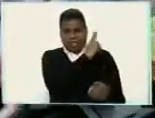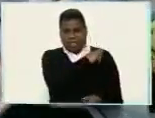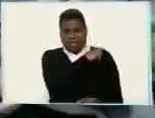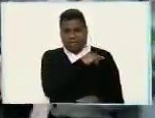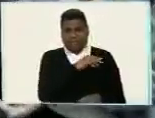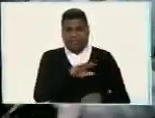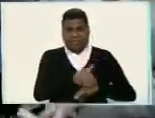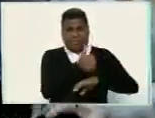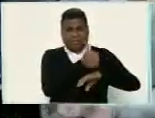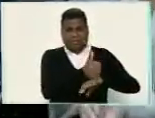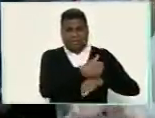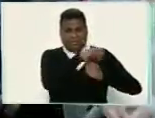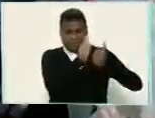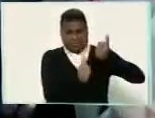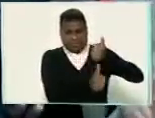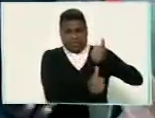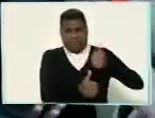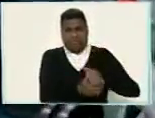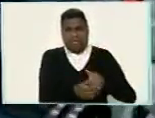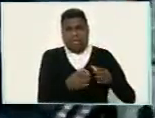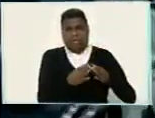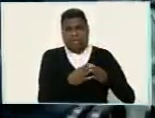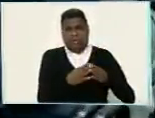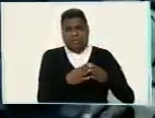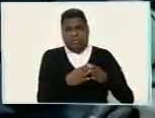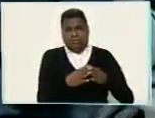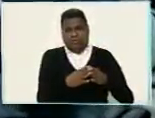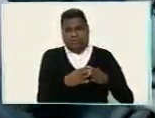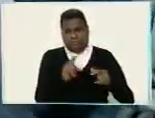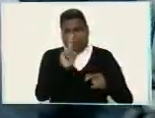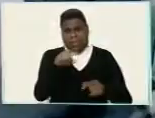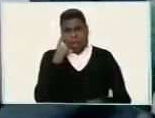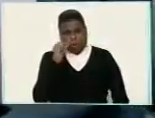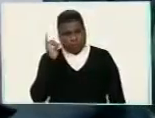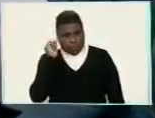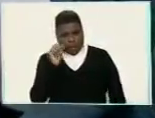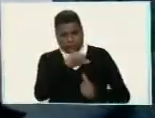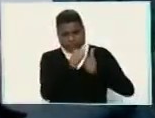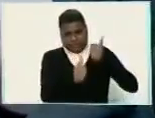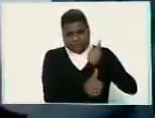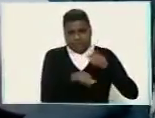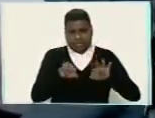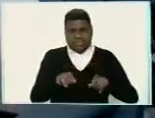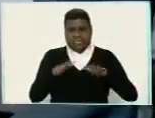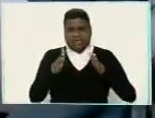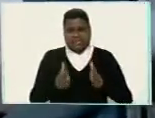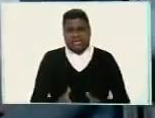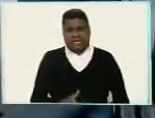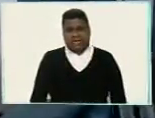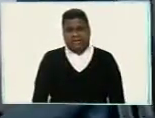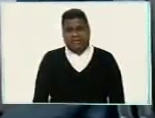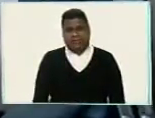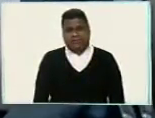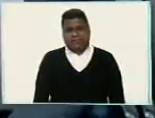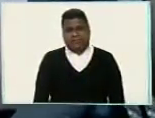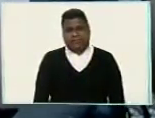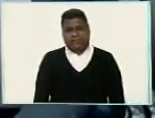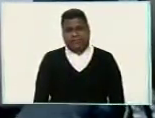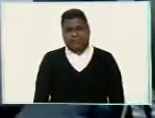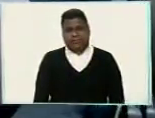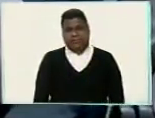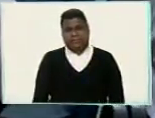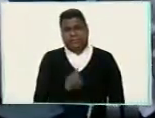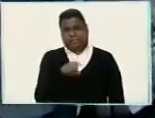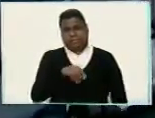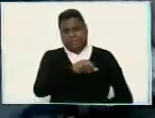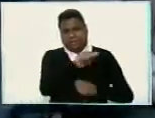presidenta encargada Tania Díaz, al vicepresidente Elvis Amoroso, al secretario Fidel Vázquez y a la